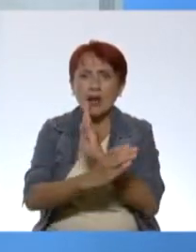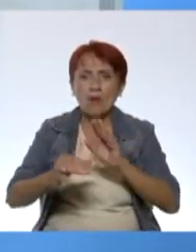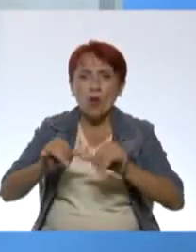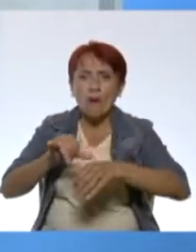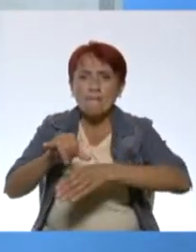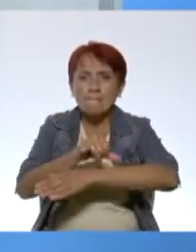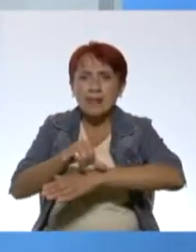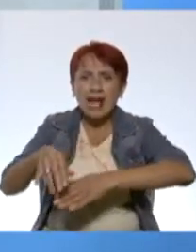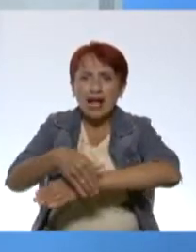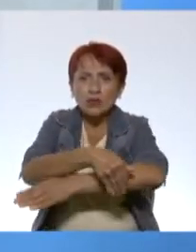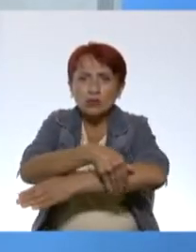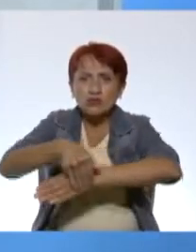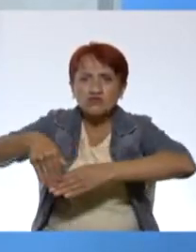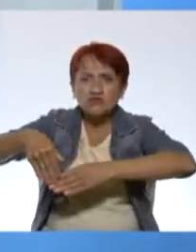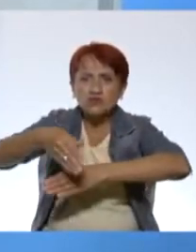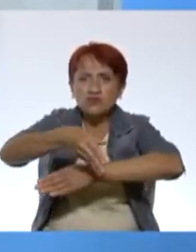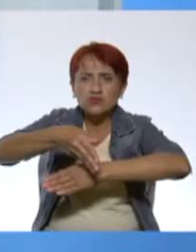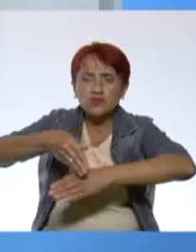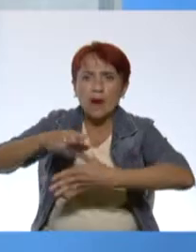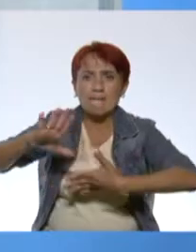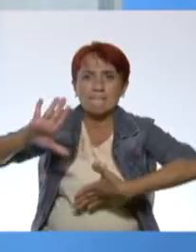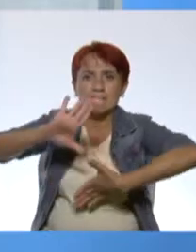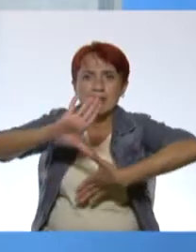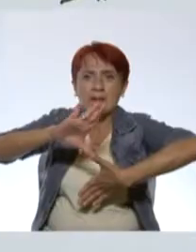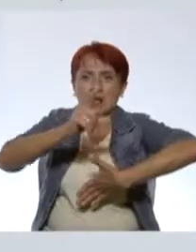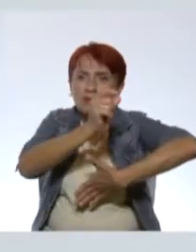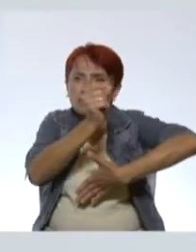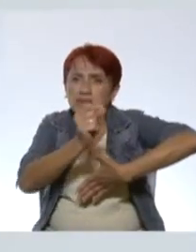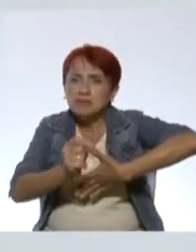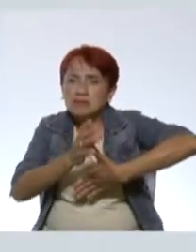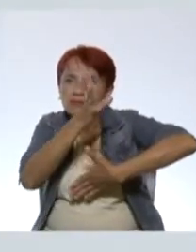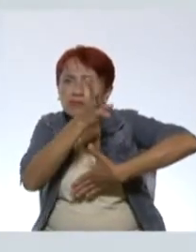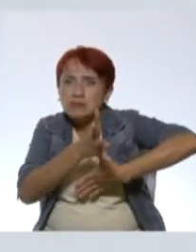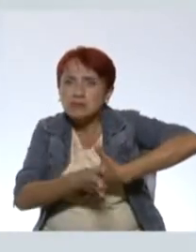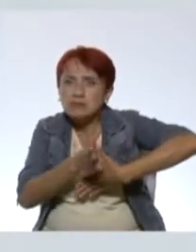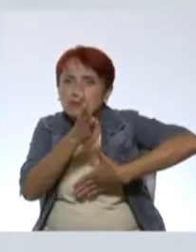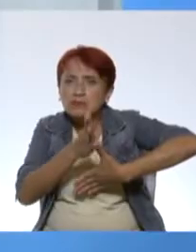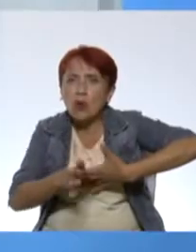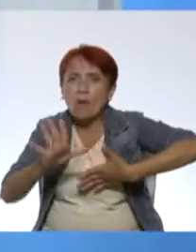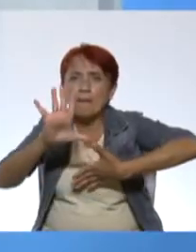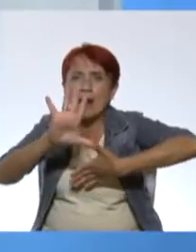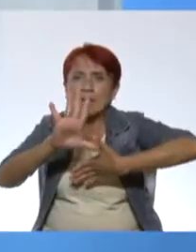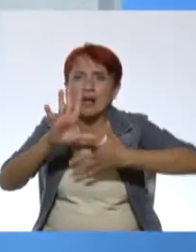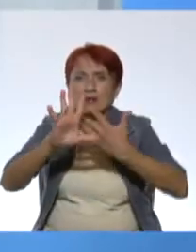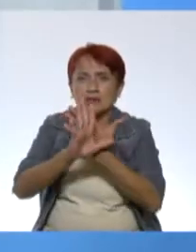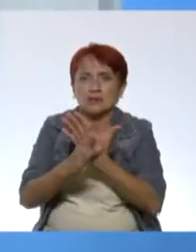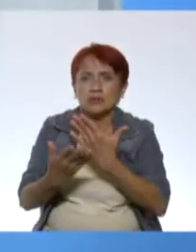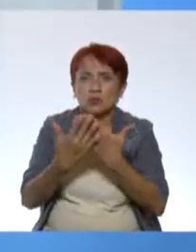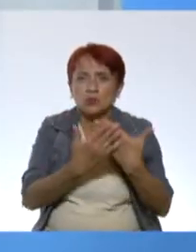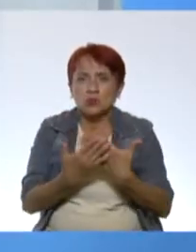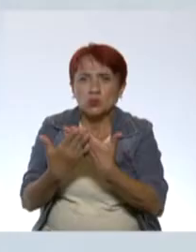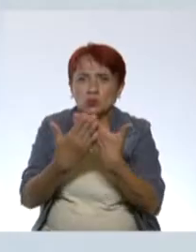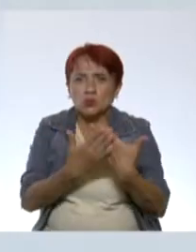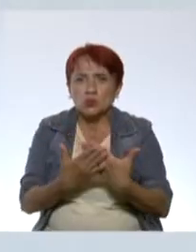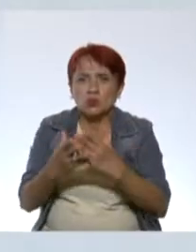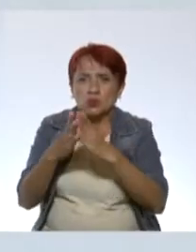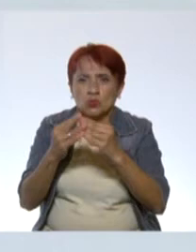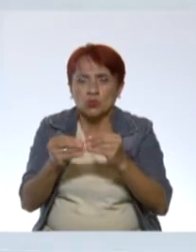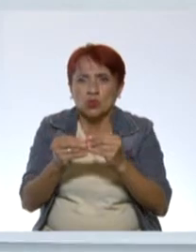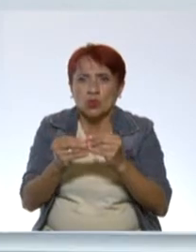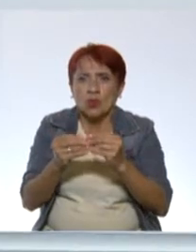plano, un mapa, nosotros dibujamos el mapa, tuviésemos un mapa, ¿ok?,